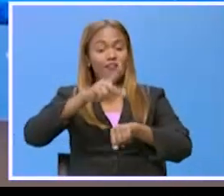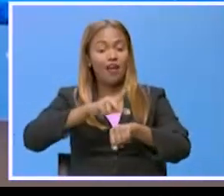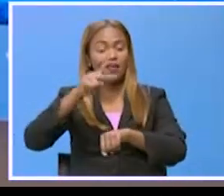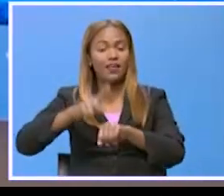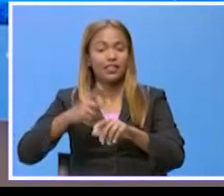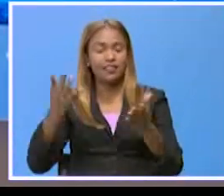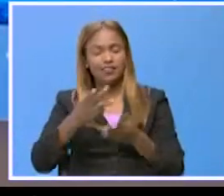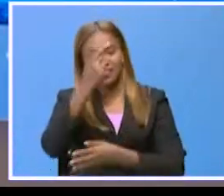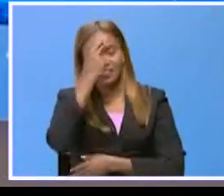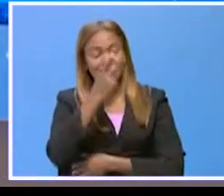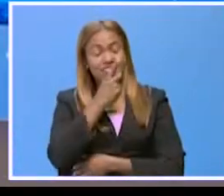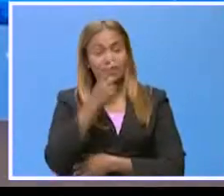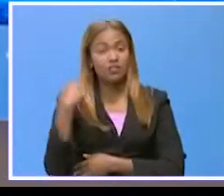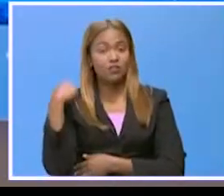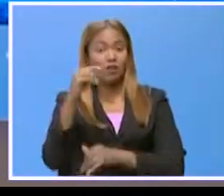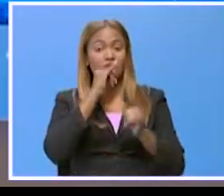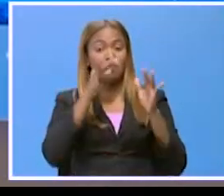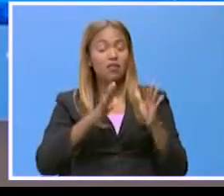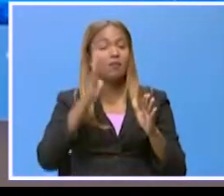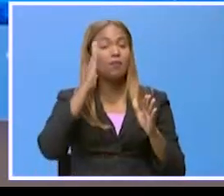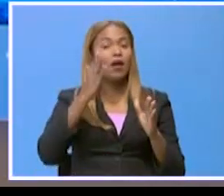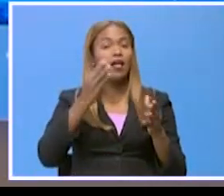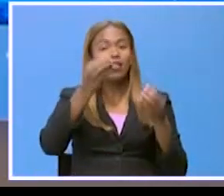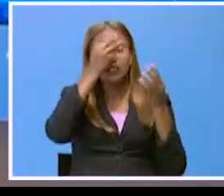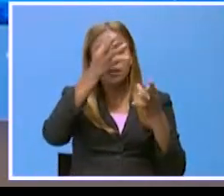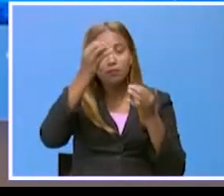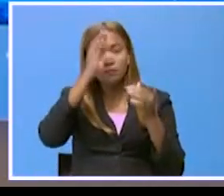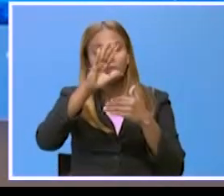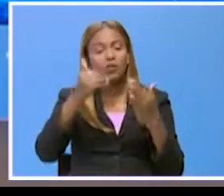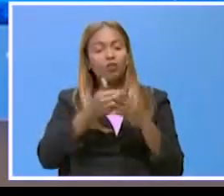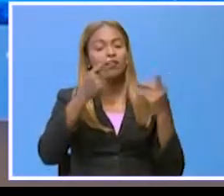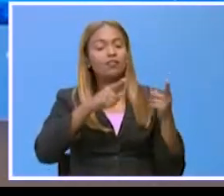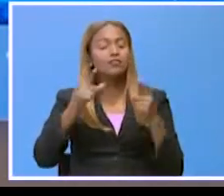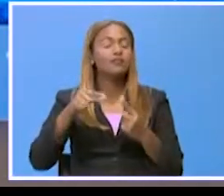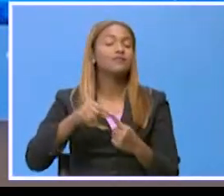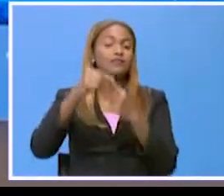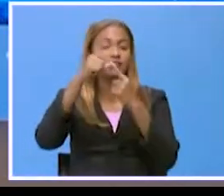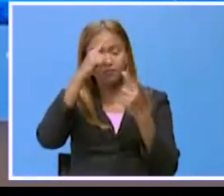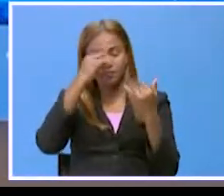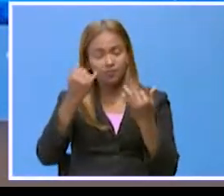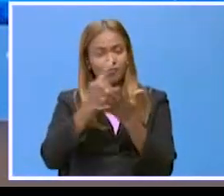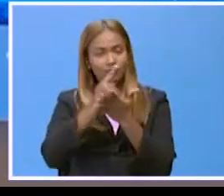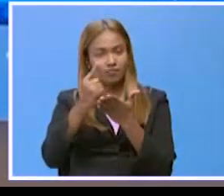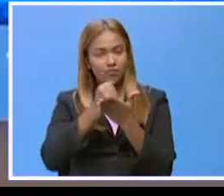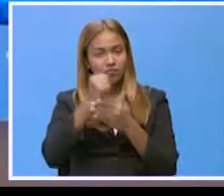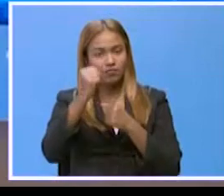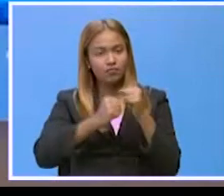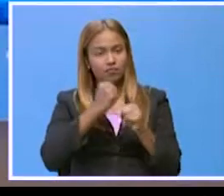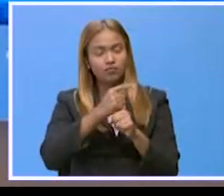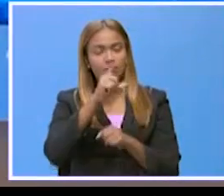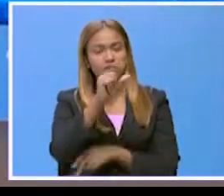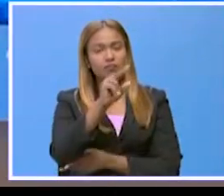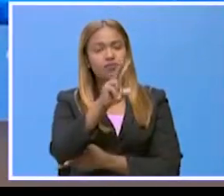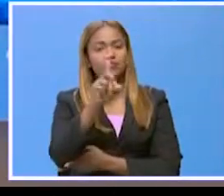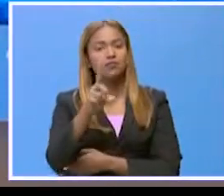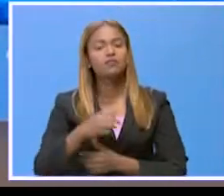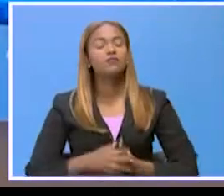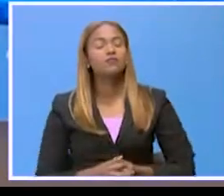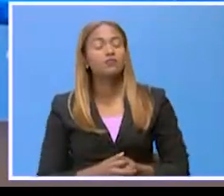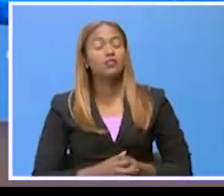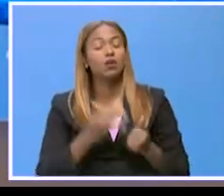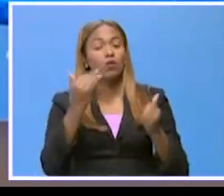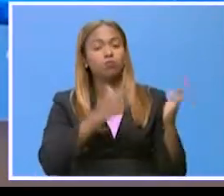república dominicana nuestros periodistas estarán dando cobertura especial de esta semana santa 2021